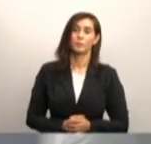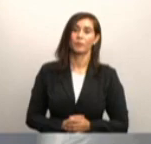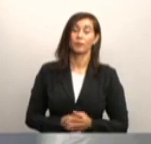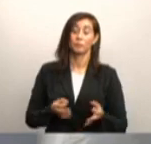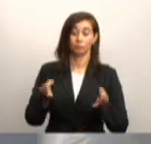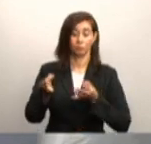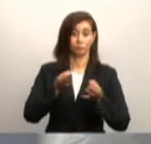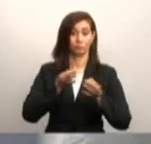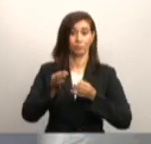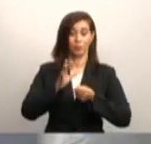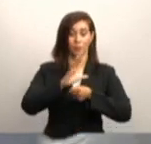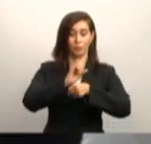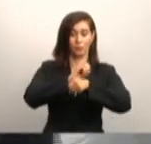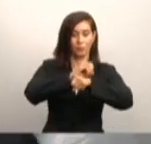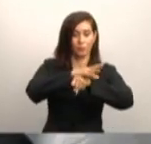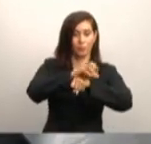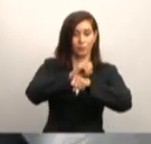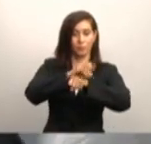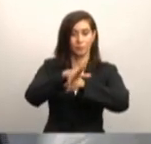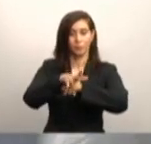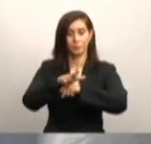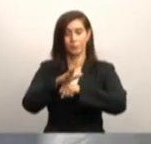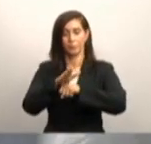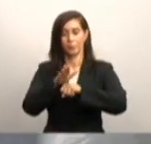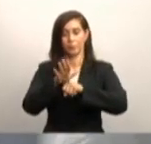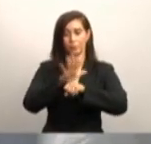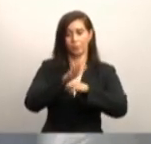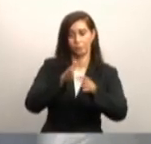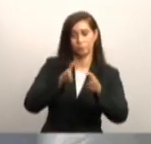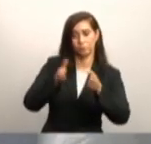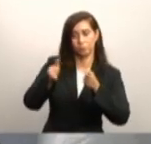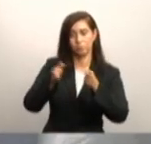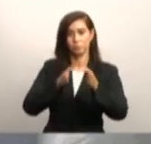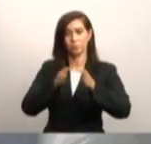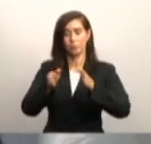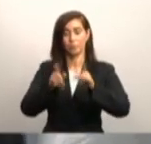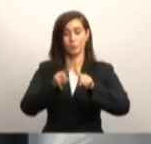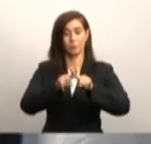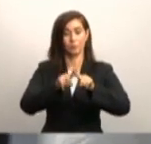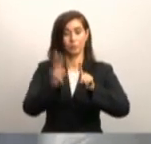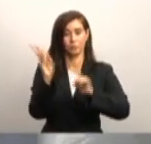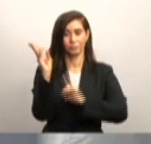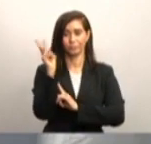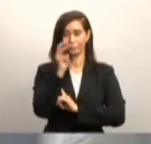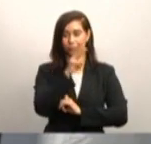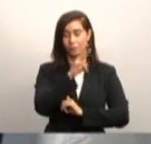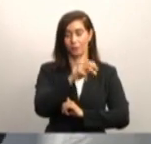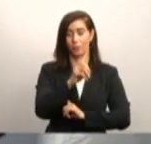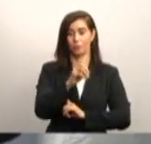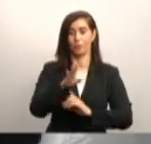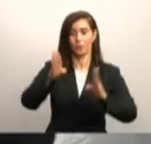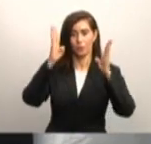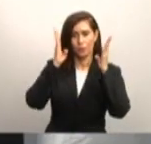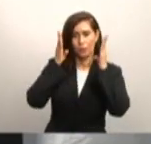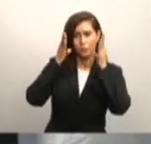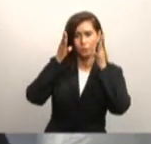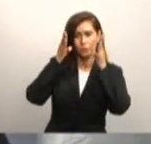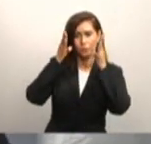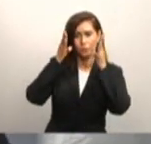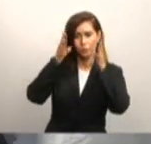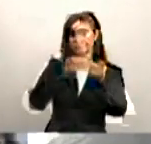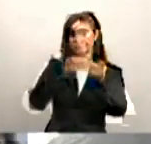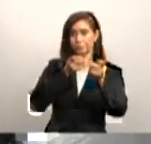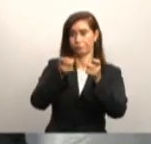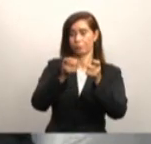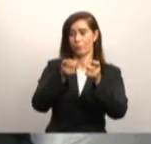muy dinámicos, que no podemos entender de que definitivamente tenemos ya todo